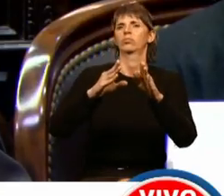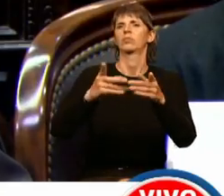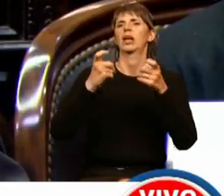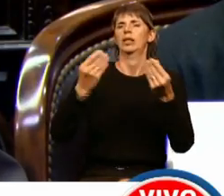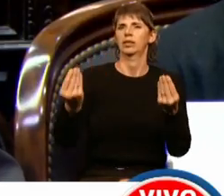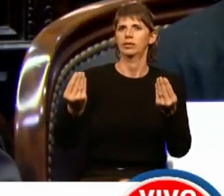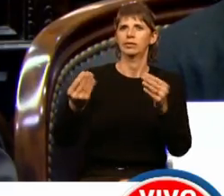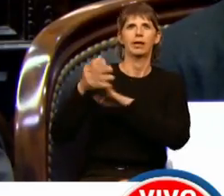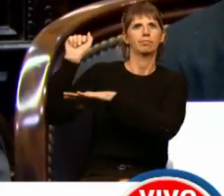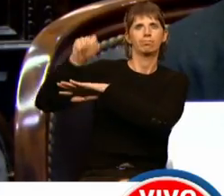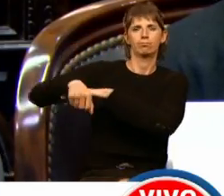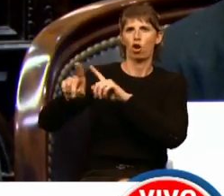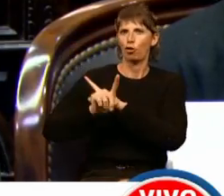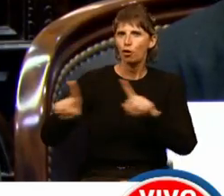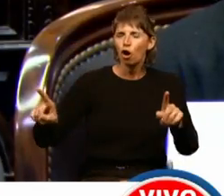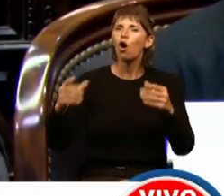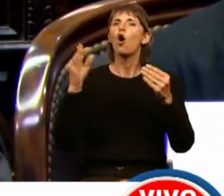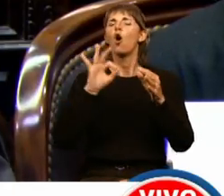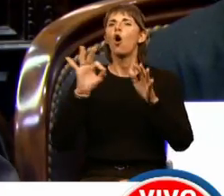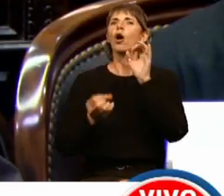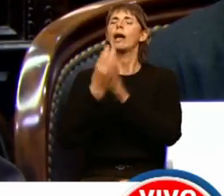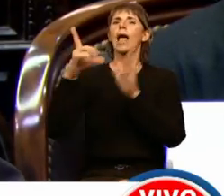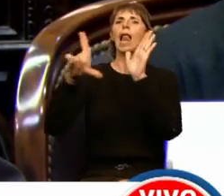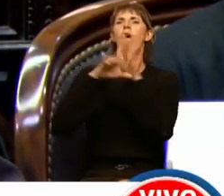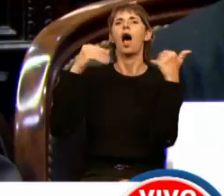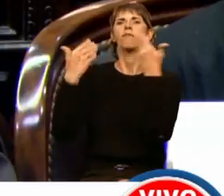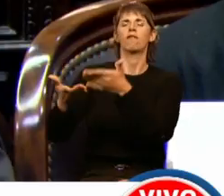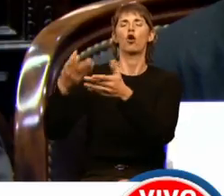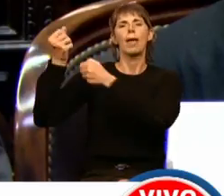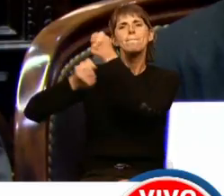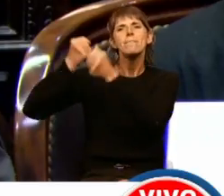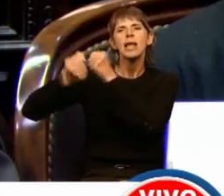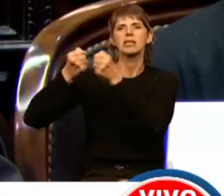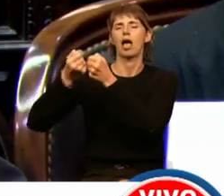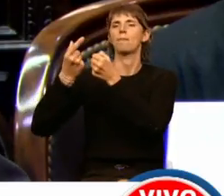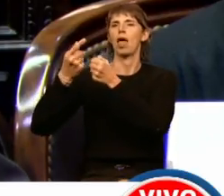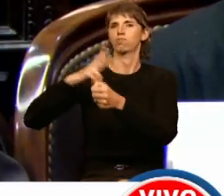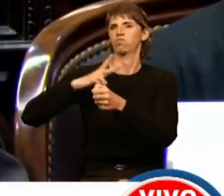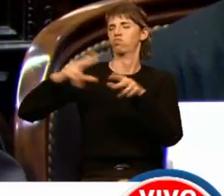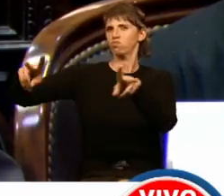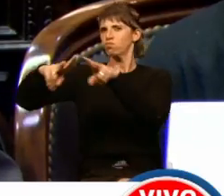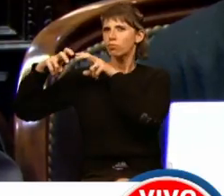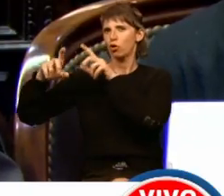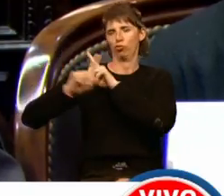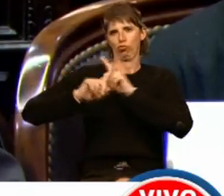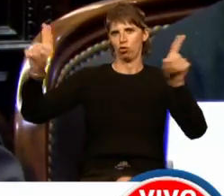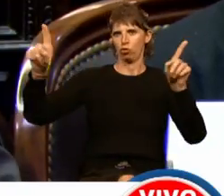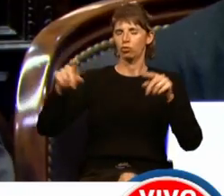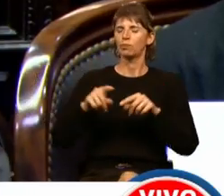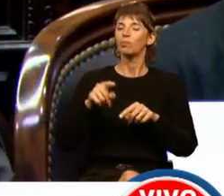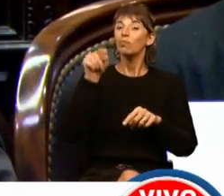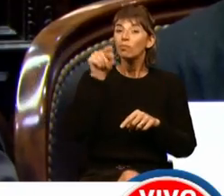legisla en favor de las grandes corporaciones que concentran las riquezas un estado que sin duda